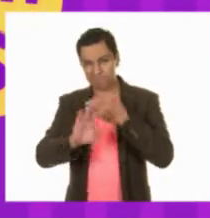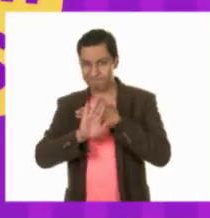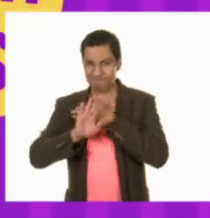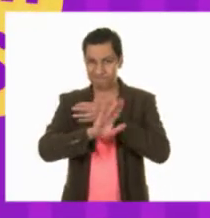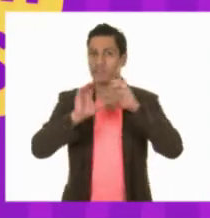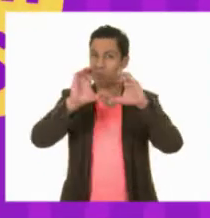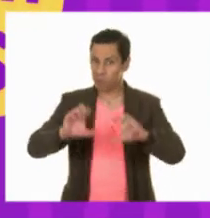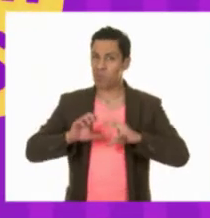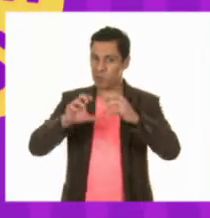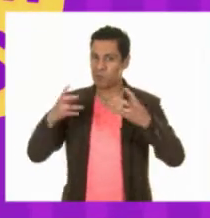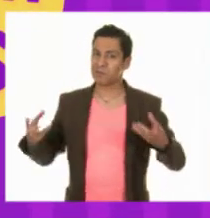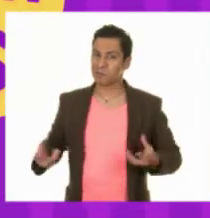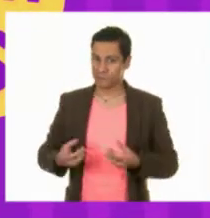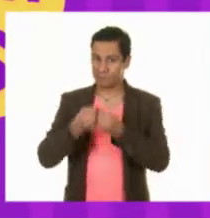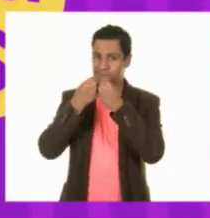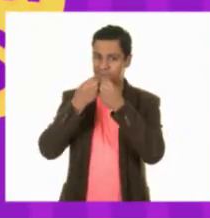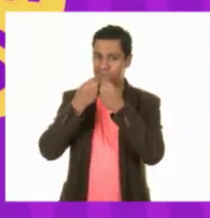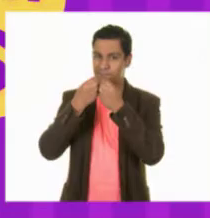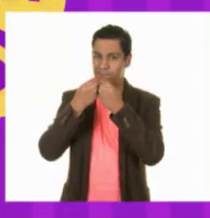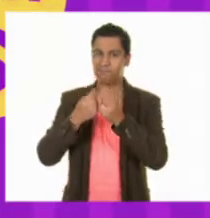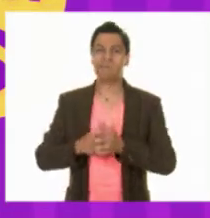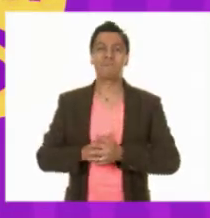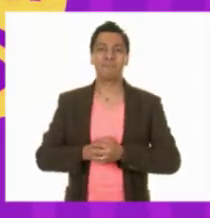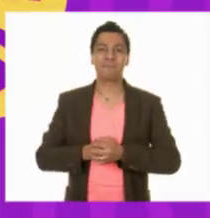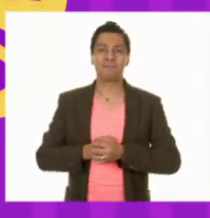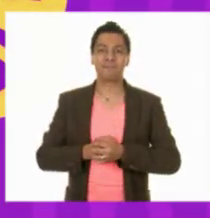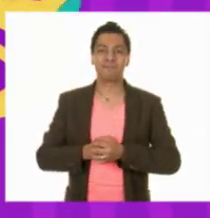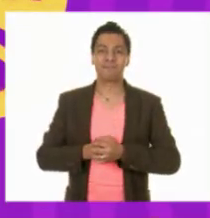unos a los otros.